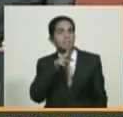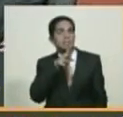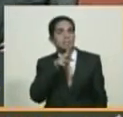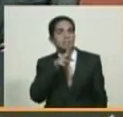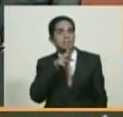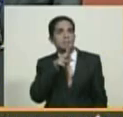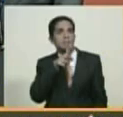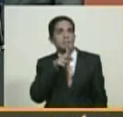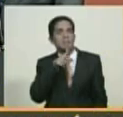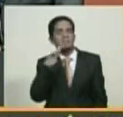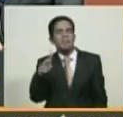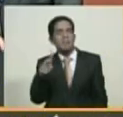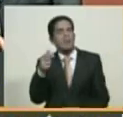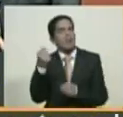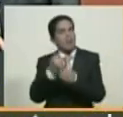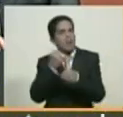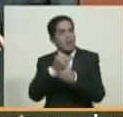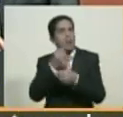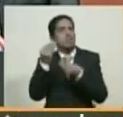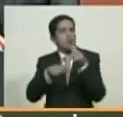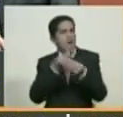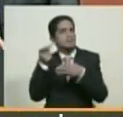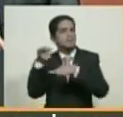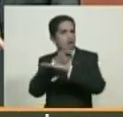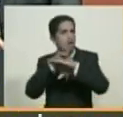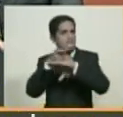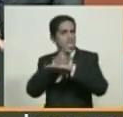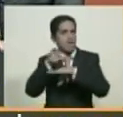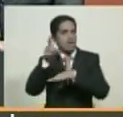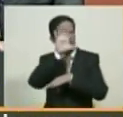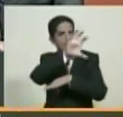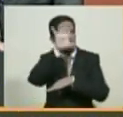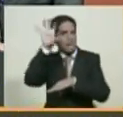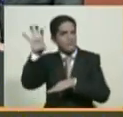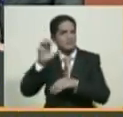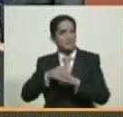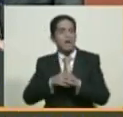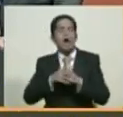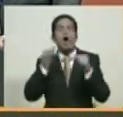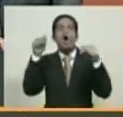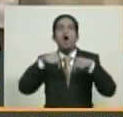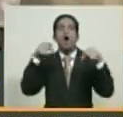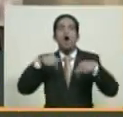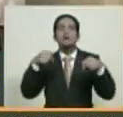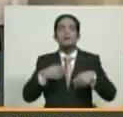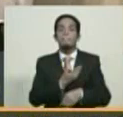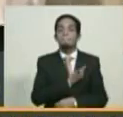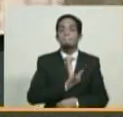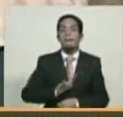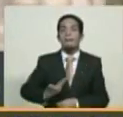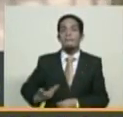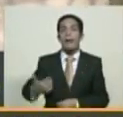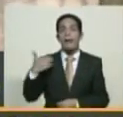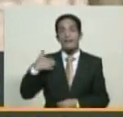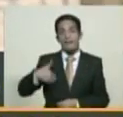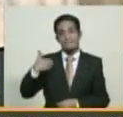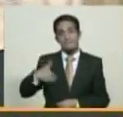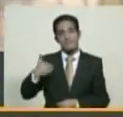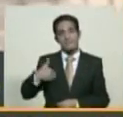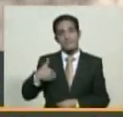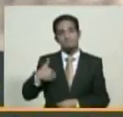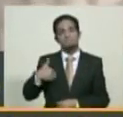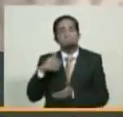estos presidentes del cartel de Lima y estos gobiernos, que hoy el presidente de Argentina eliminó el Ministerio de